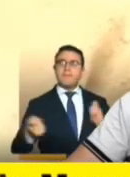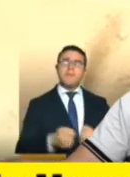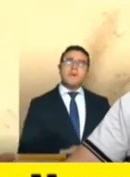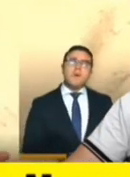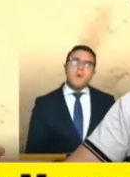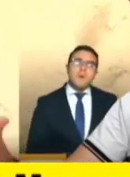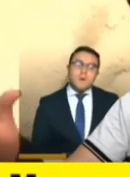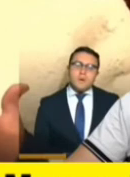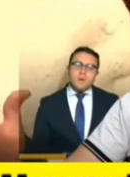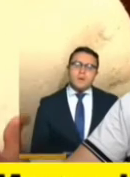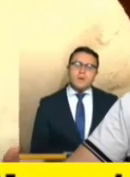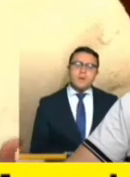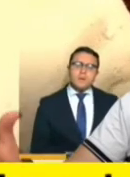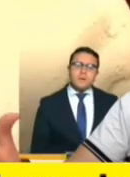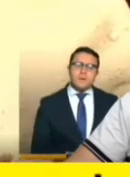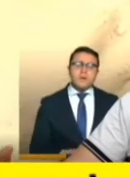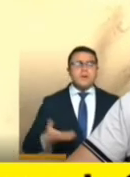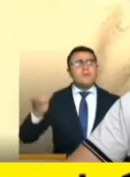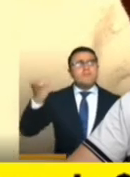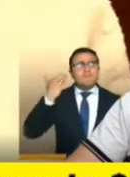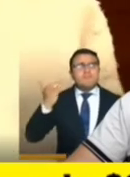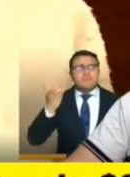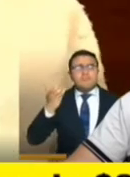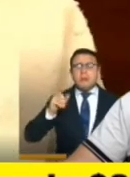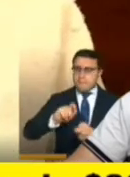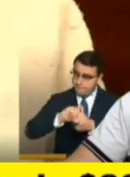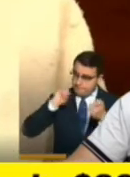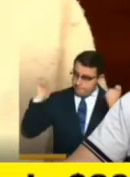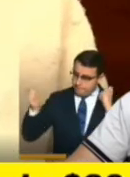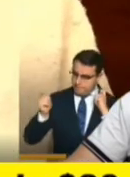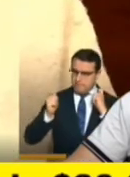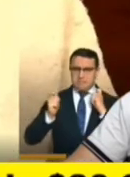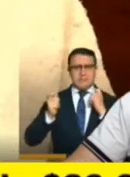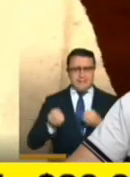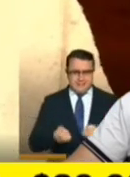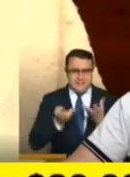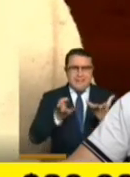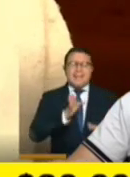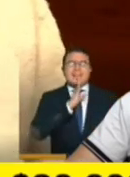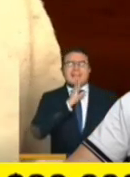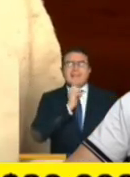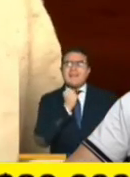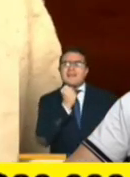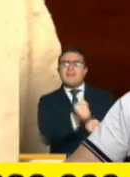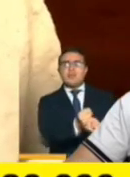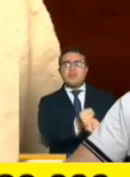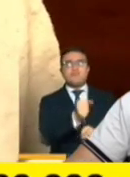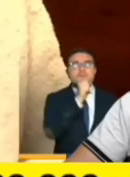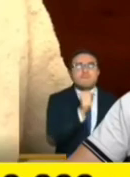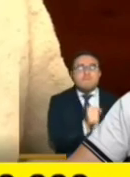quién? Para el viejo y la vieja. ¿A quién perjudica?